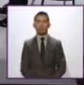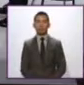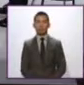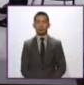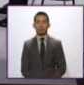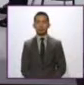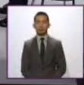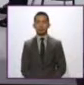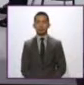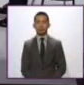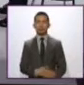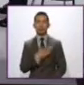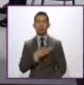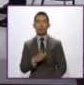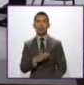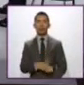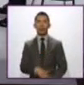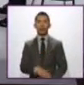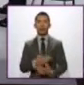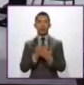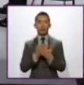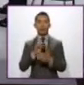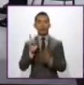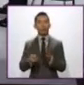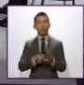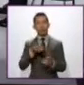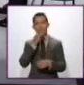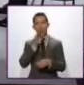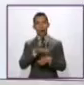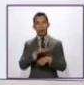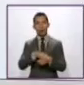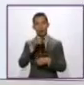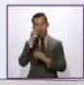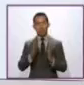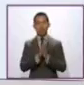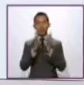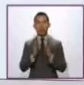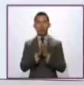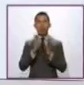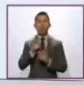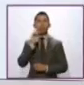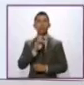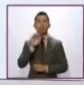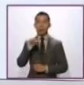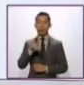Bueno, pues hacemos un segundo llamado a participar. Mari Ibarra